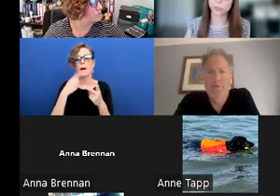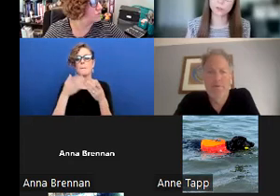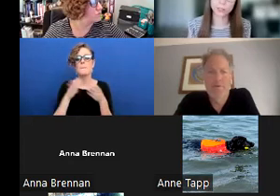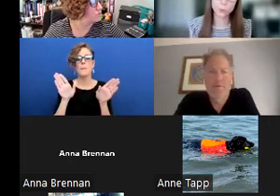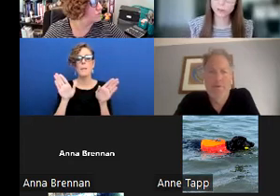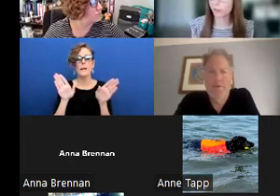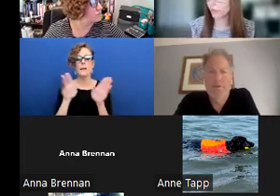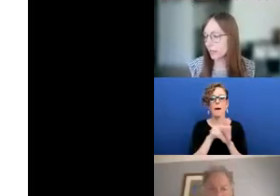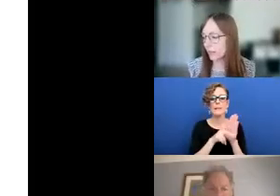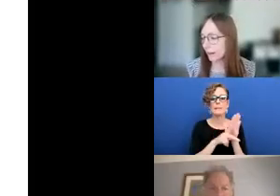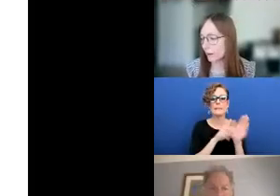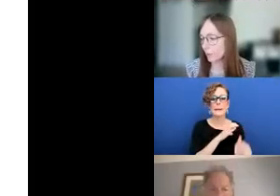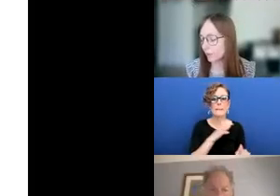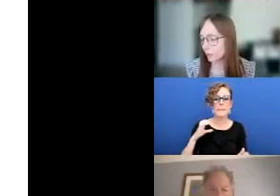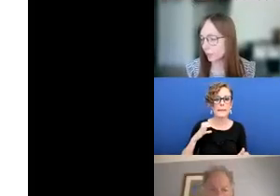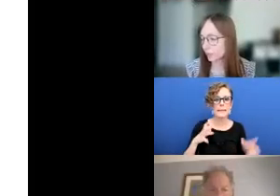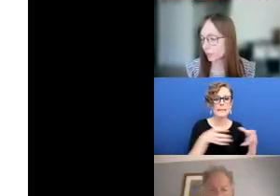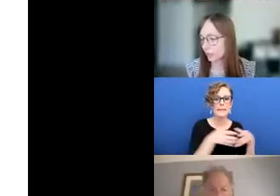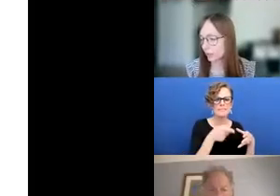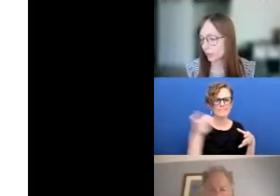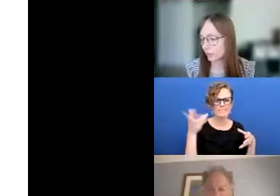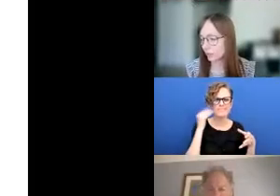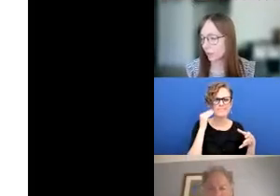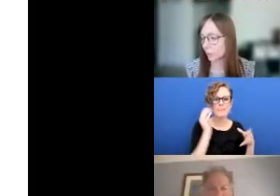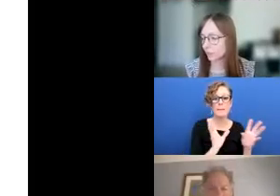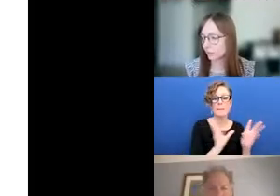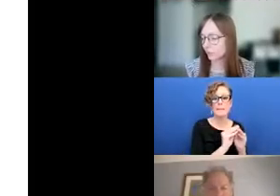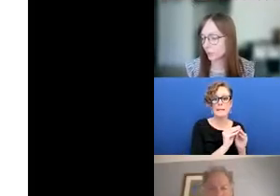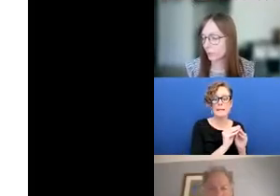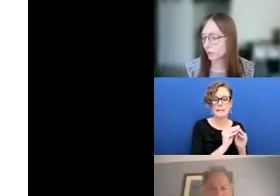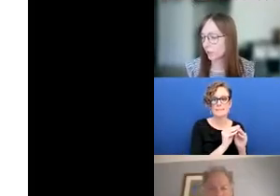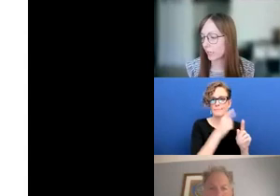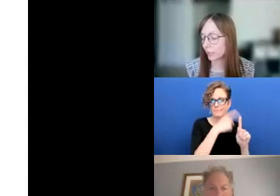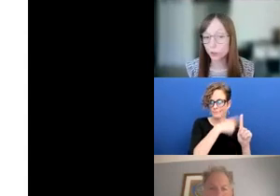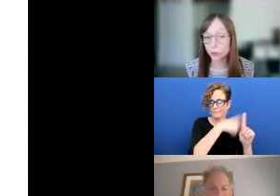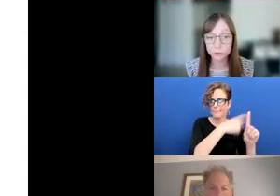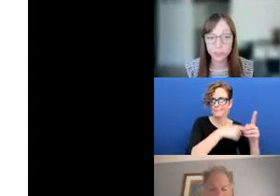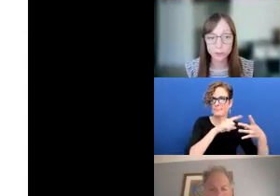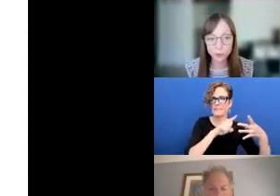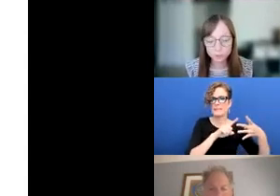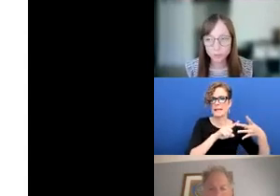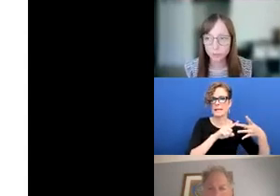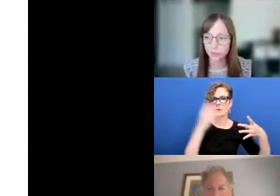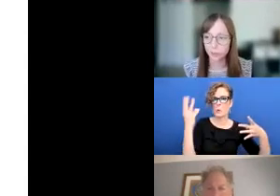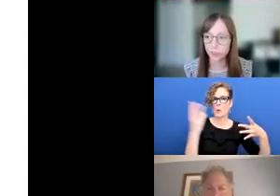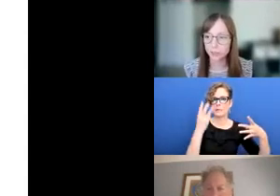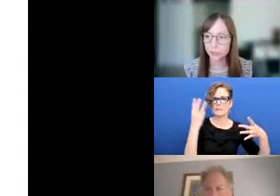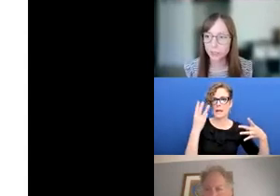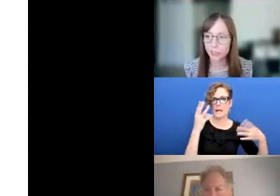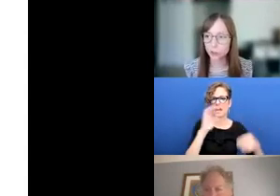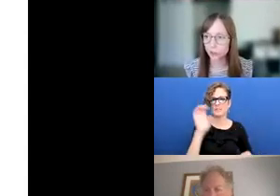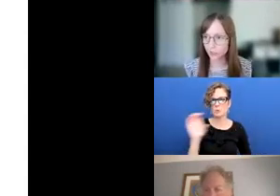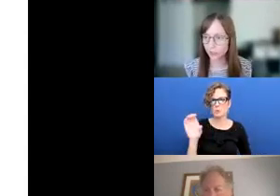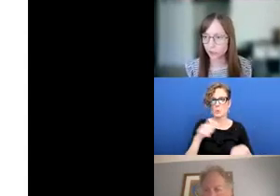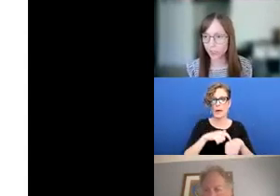más información. that meets on the second Wednesday of También each month la Comisión de Políticas